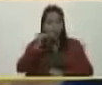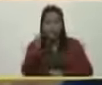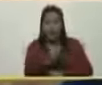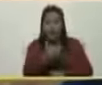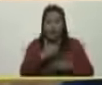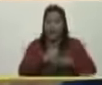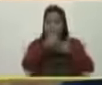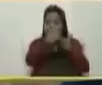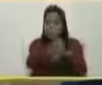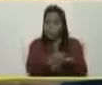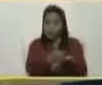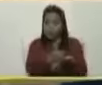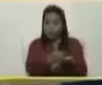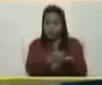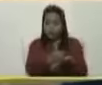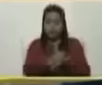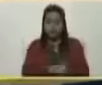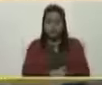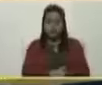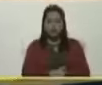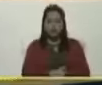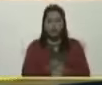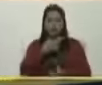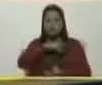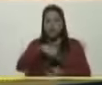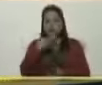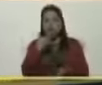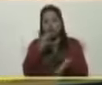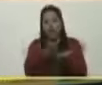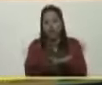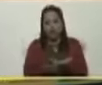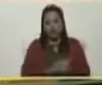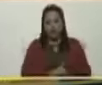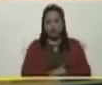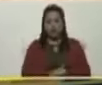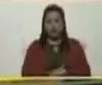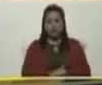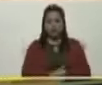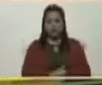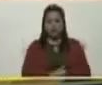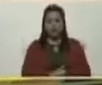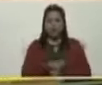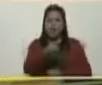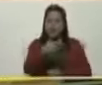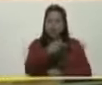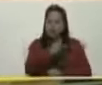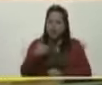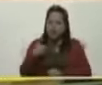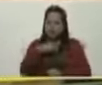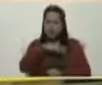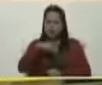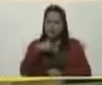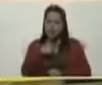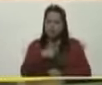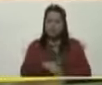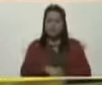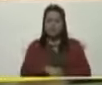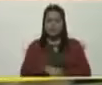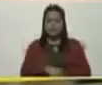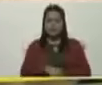ayuda, nosotros la agradecemos. Eso es lo que queremos nosotros